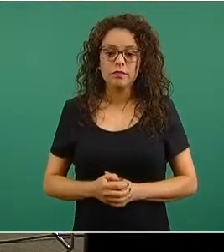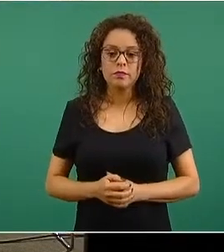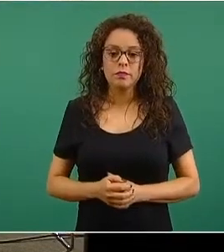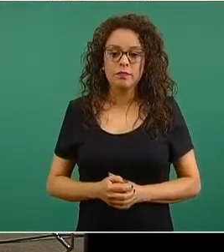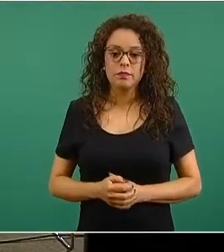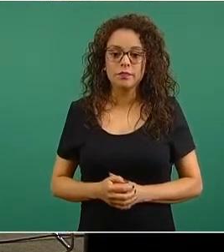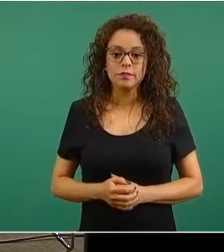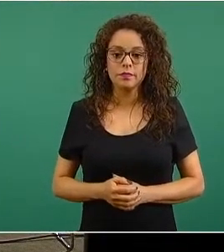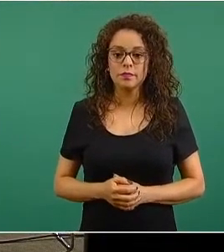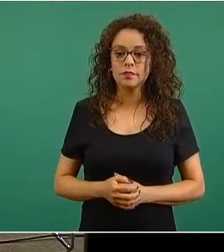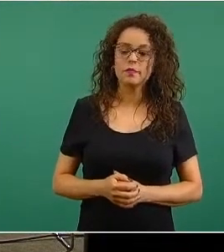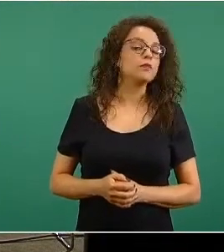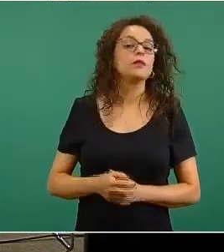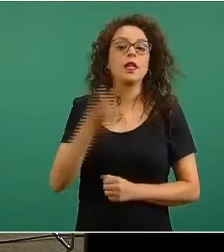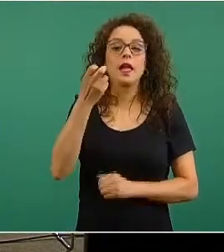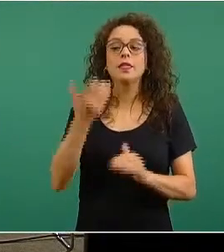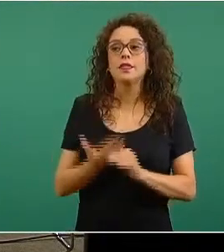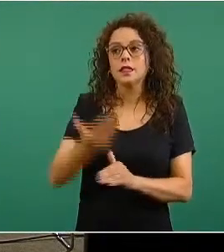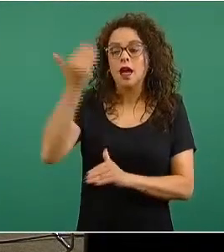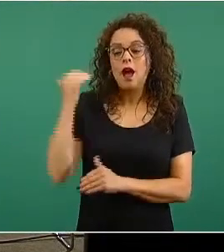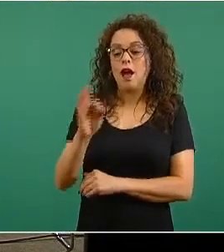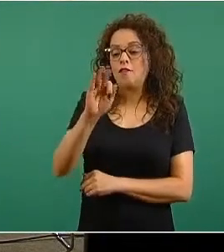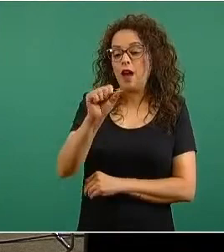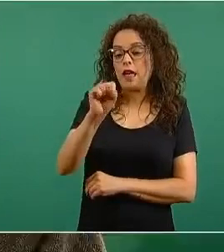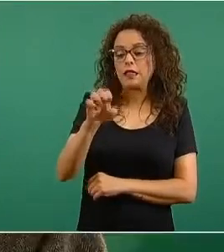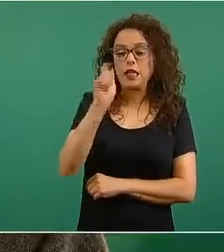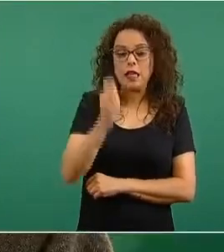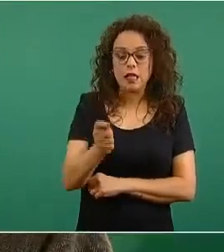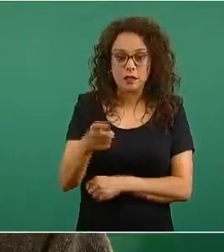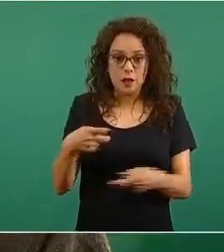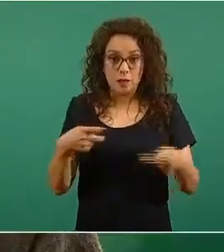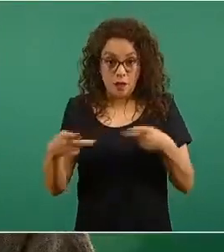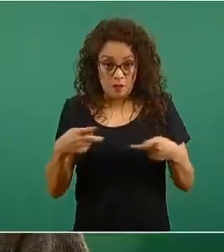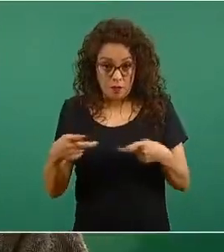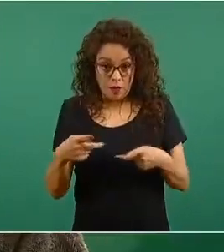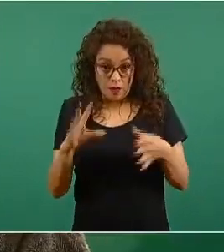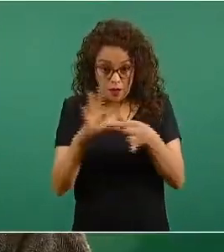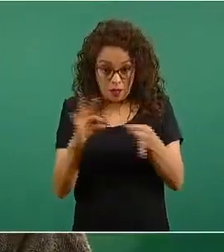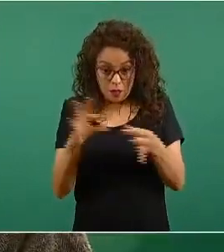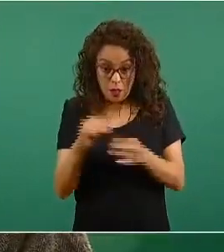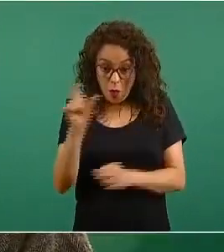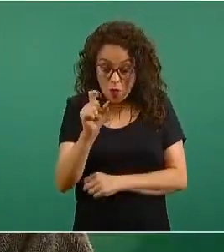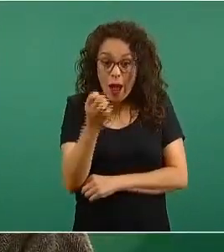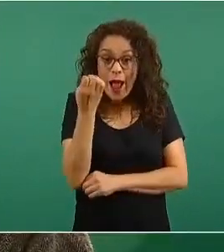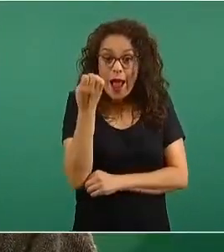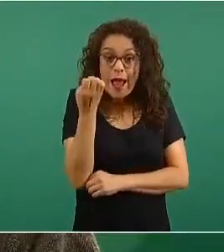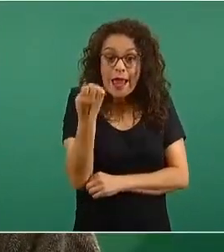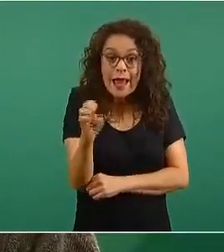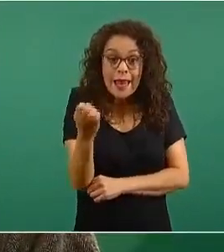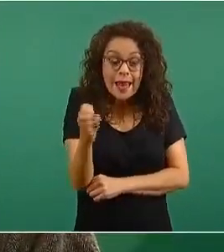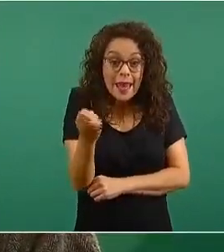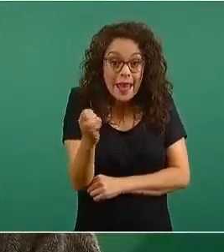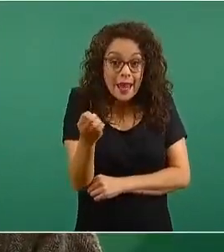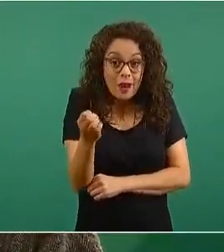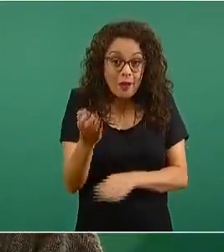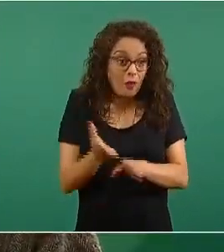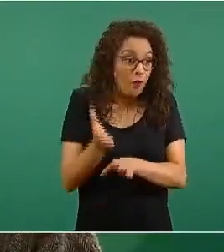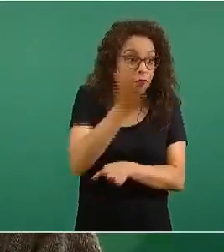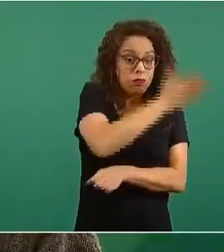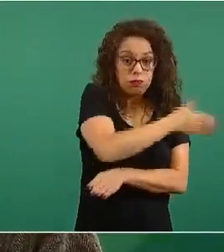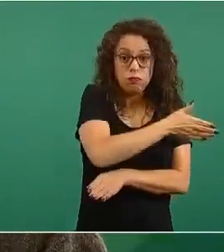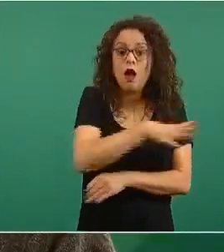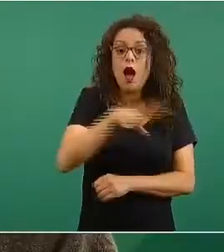desde la fase de preparación, estamos hablando de enero, cuando empezó la preparación para el operativo, se estableció un